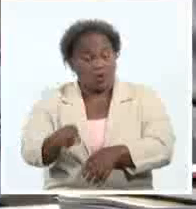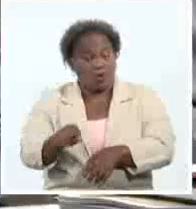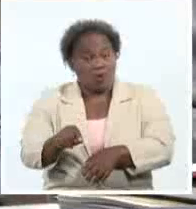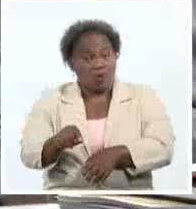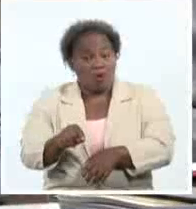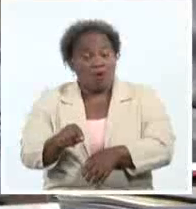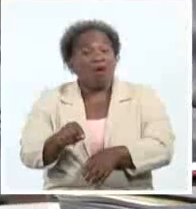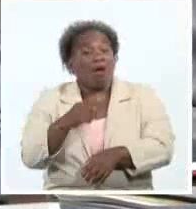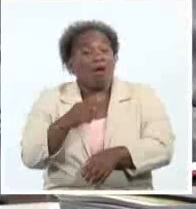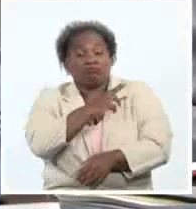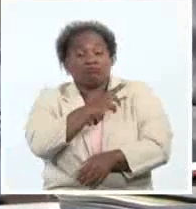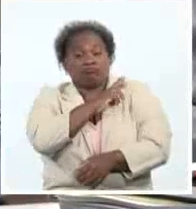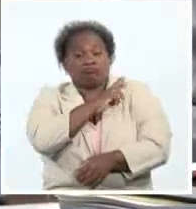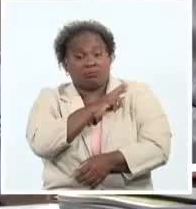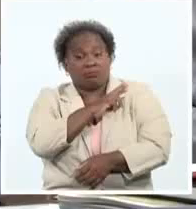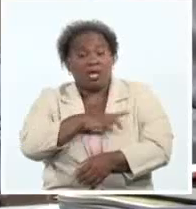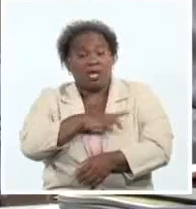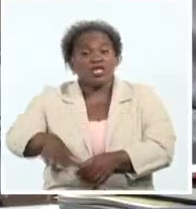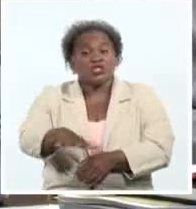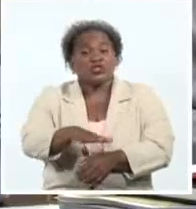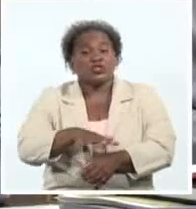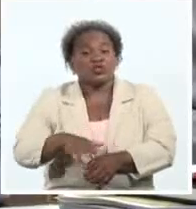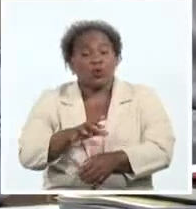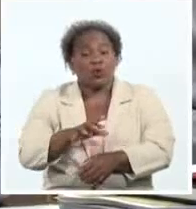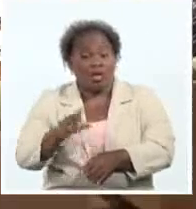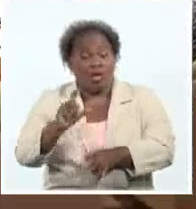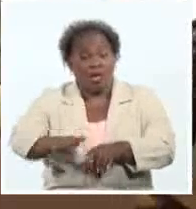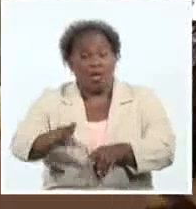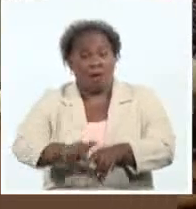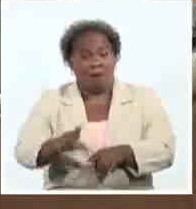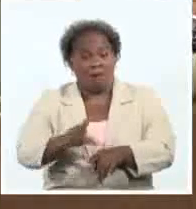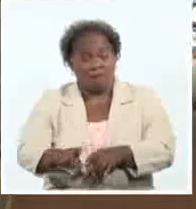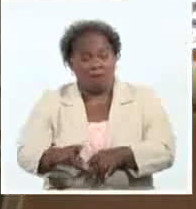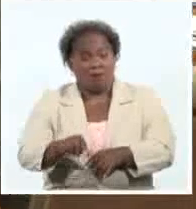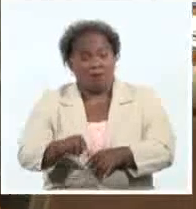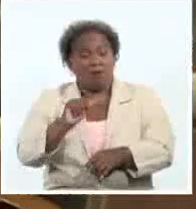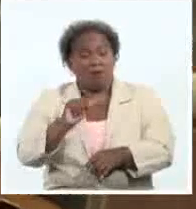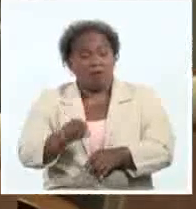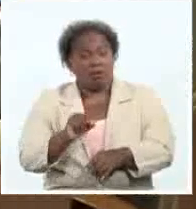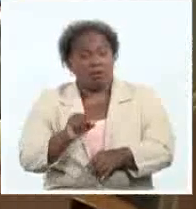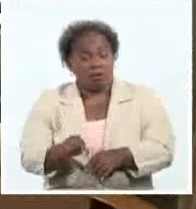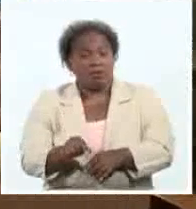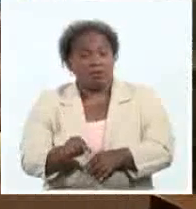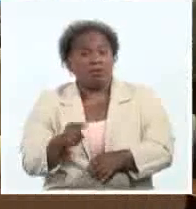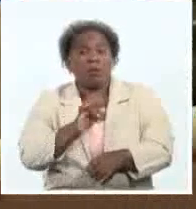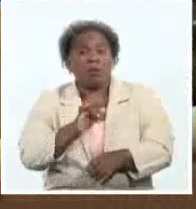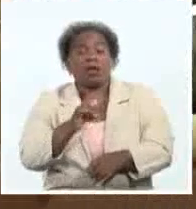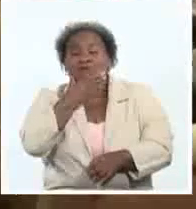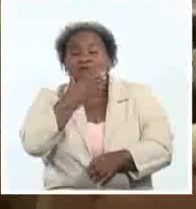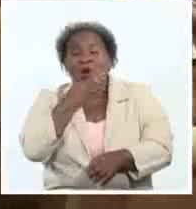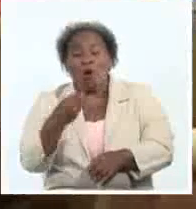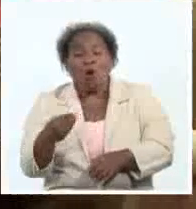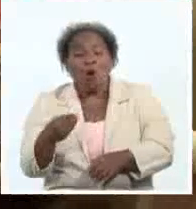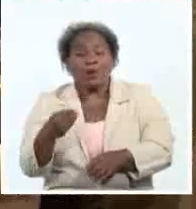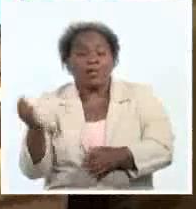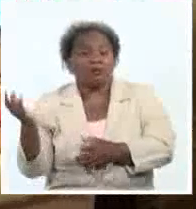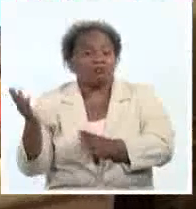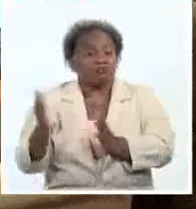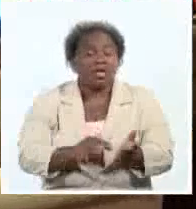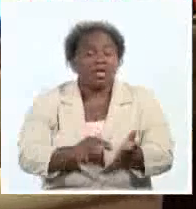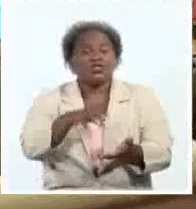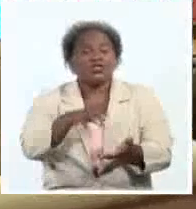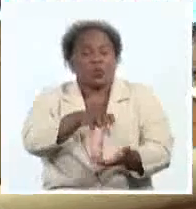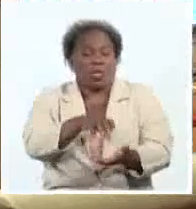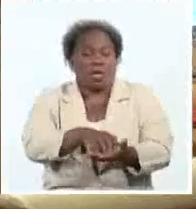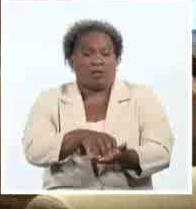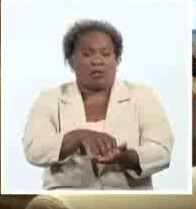zonas rurales ante la inestabilidad de la fuerza de trabajo y la emigración, sobre todo de los jóvenes, a la ciudad. Tenemos que